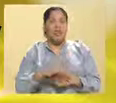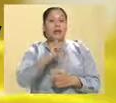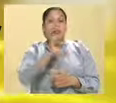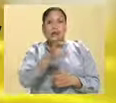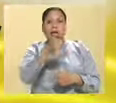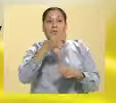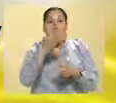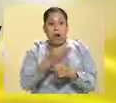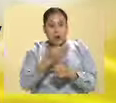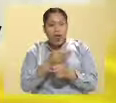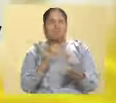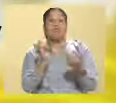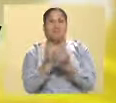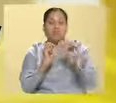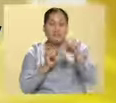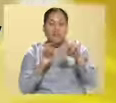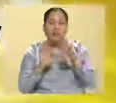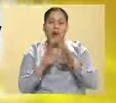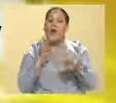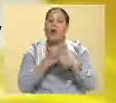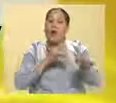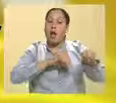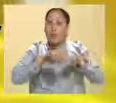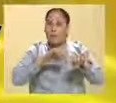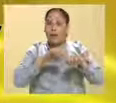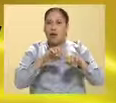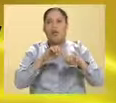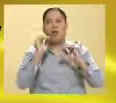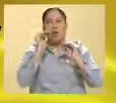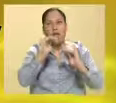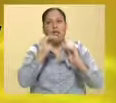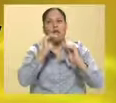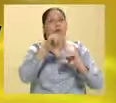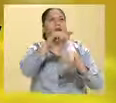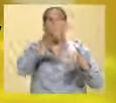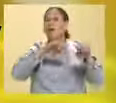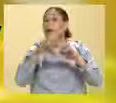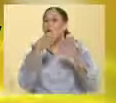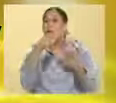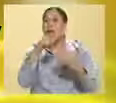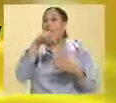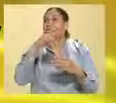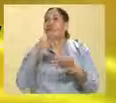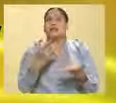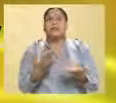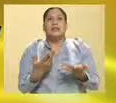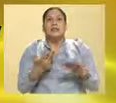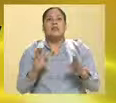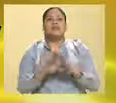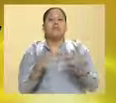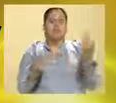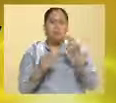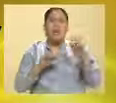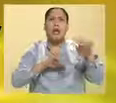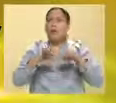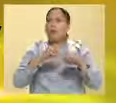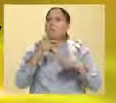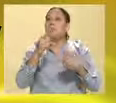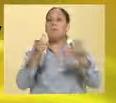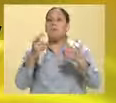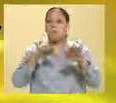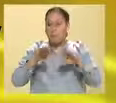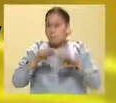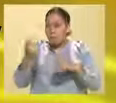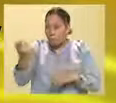ahorita pues también vemos empleos estancados, no hay. Se requieren empleos y bien